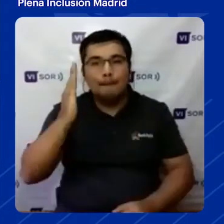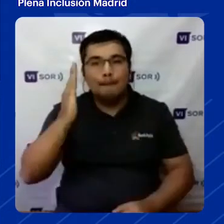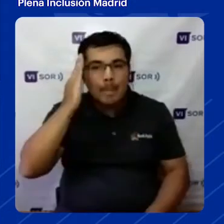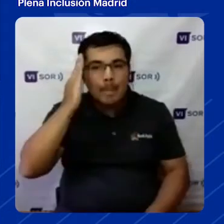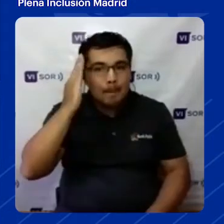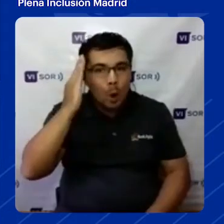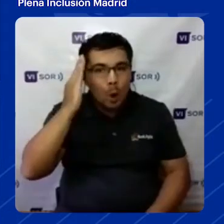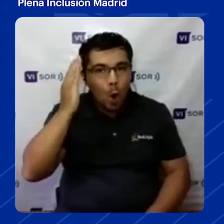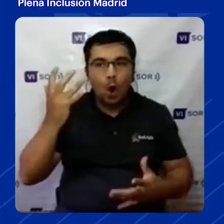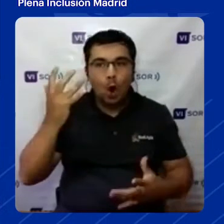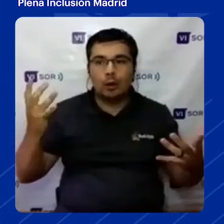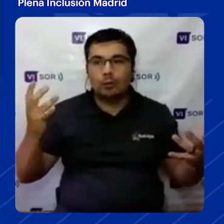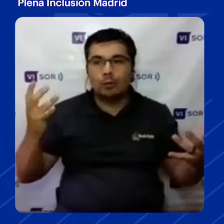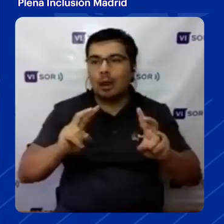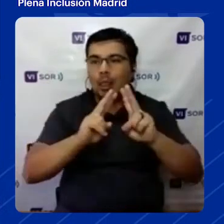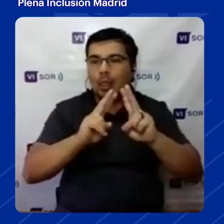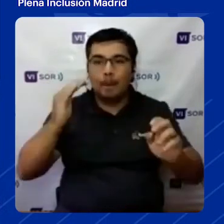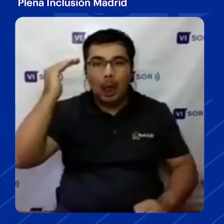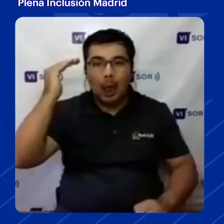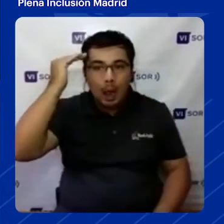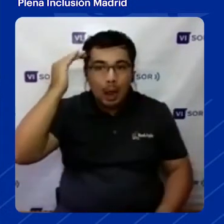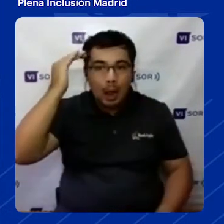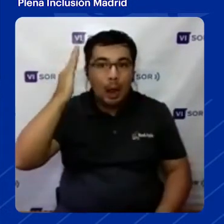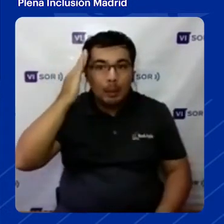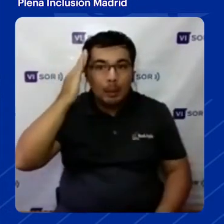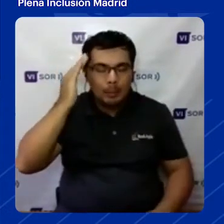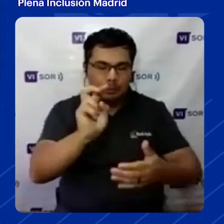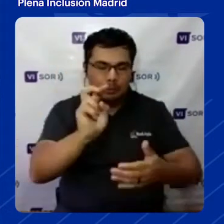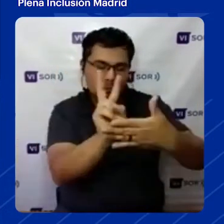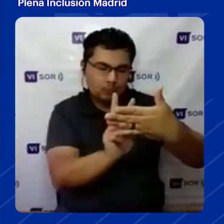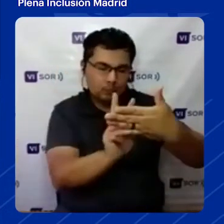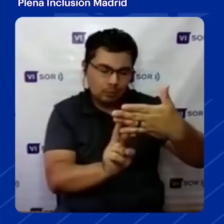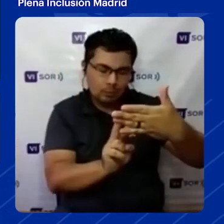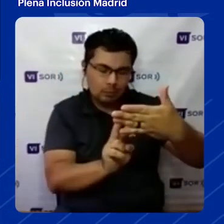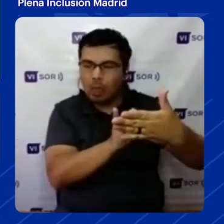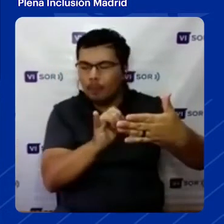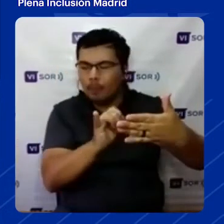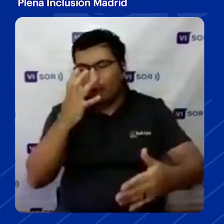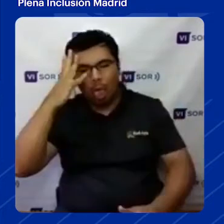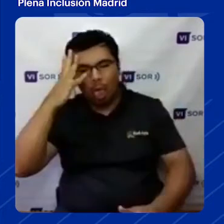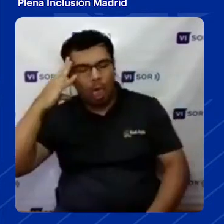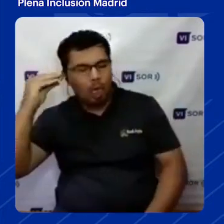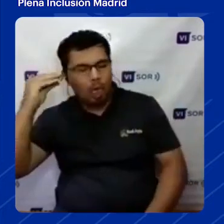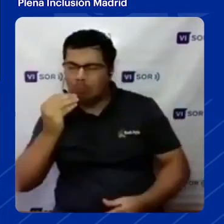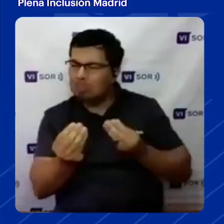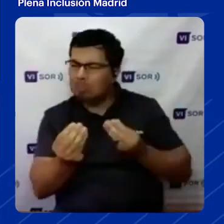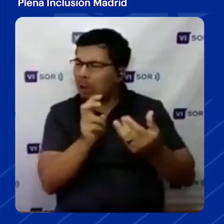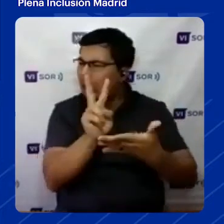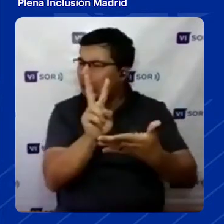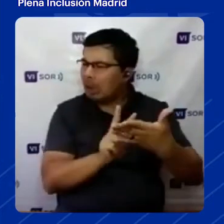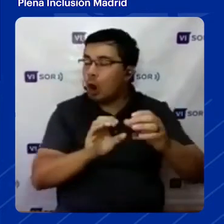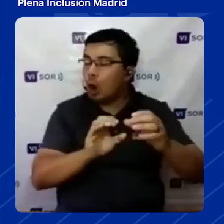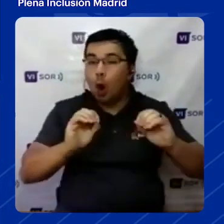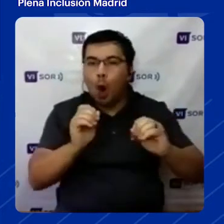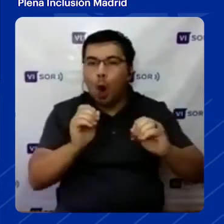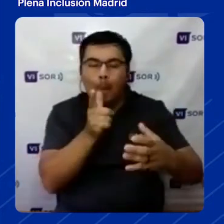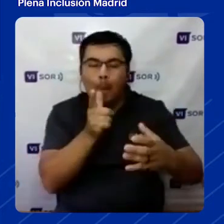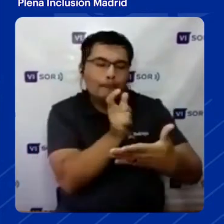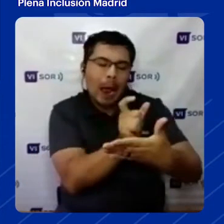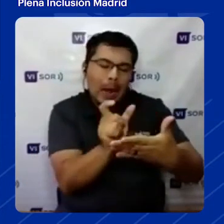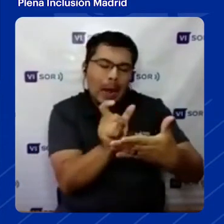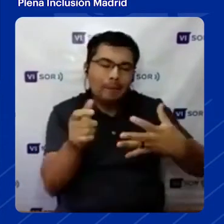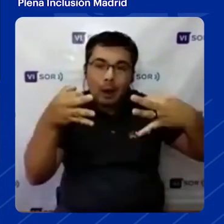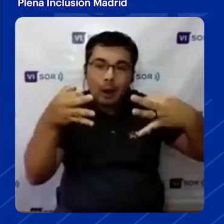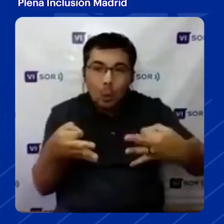La cuestión de la memoria, que empiezan a leer y no se acuerdan de lo que acaban de leer. O con la pronunciación. Fíjense. Es un